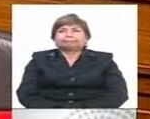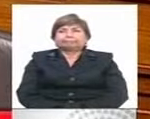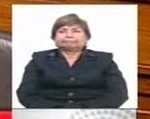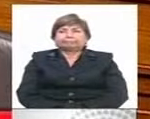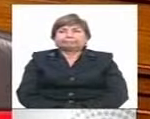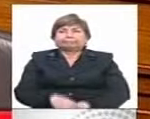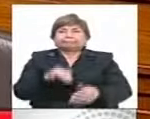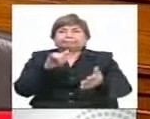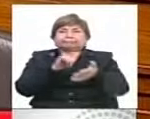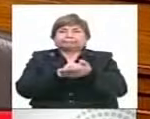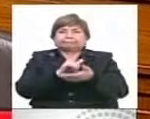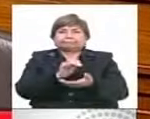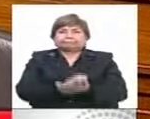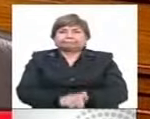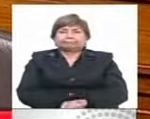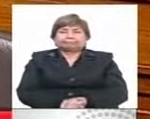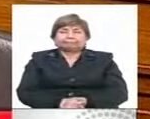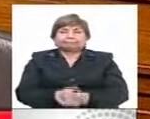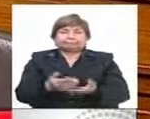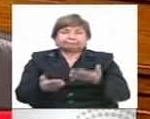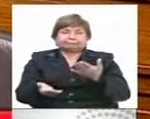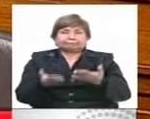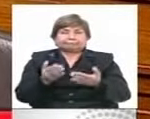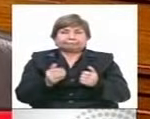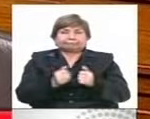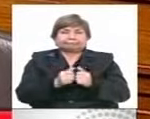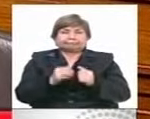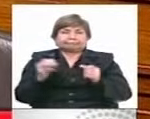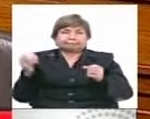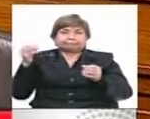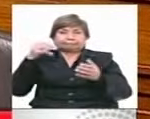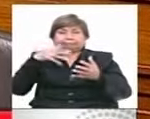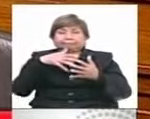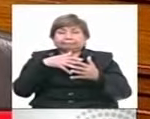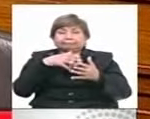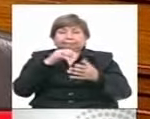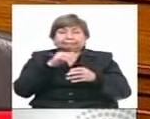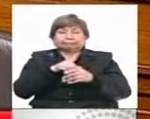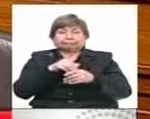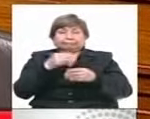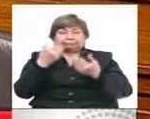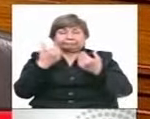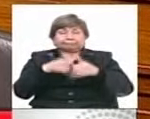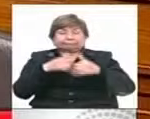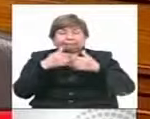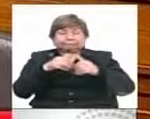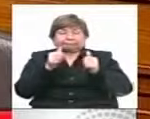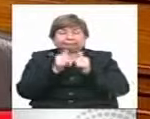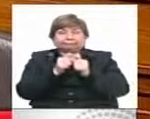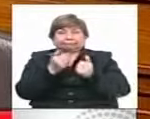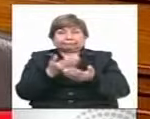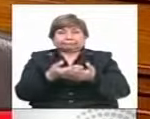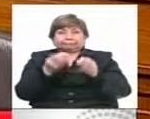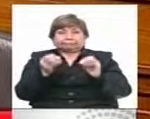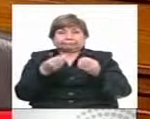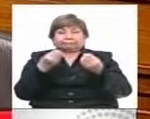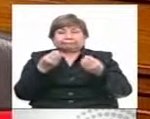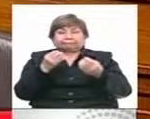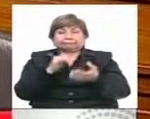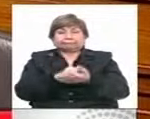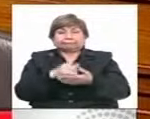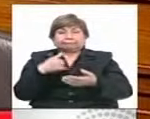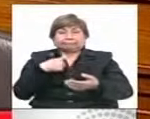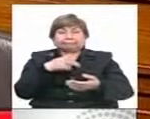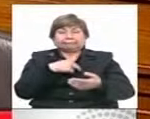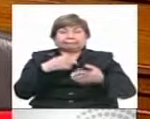que van a ahondar en el tema de la industrialización, ¿cómo vamos